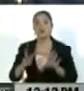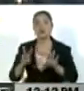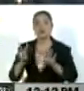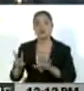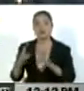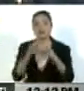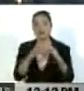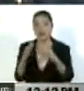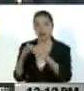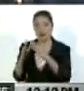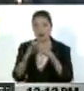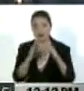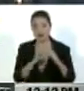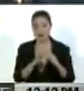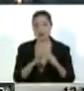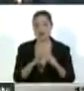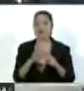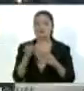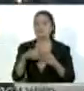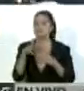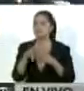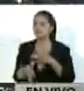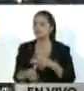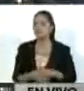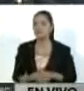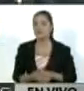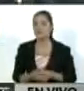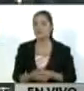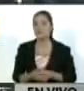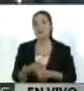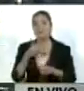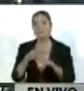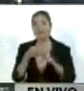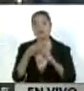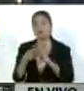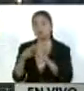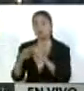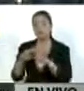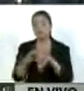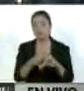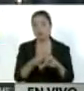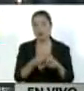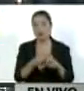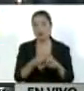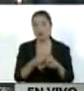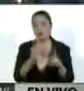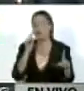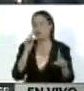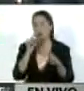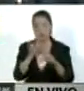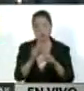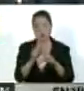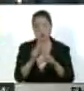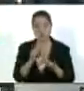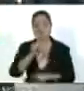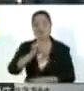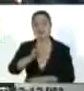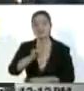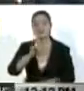18.477 viviendas, que forman parte también de la cartera hipotecaria, para lograr una meta de